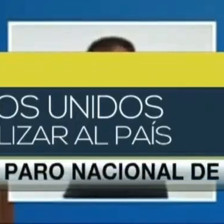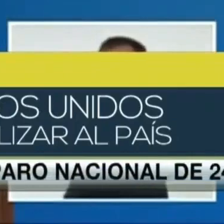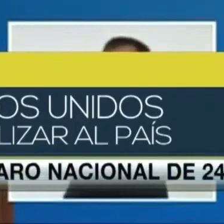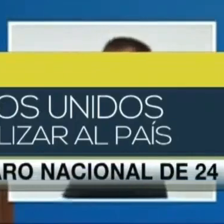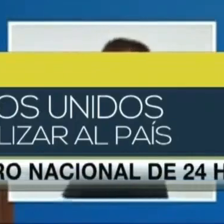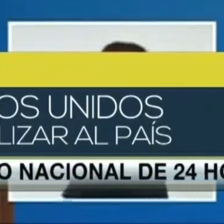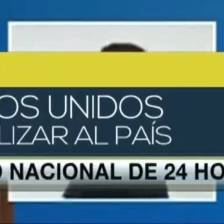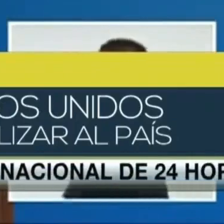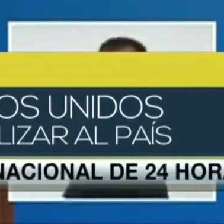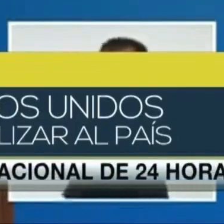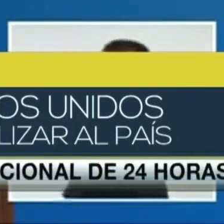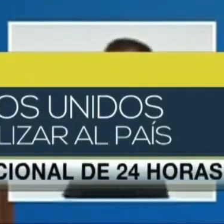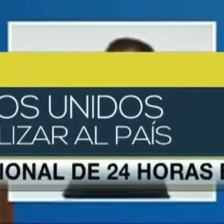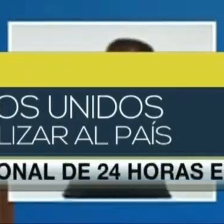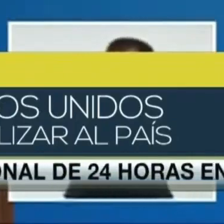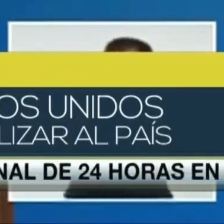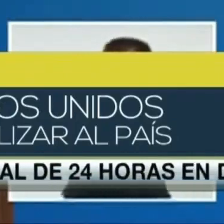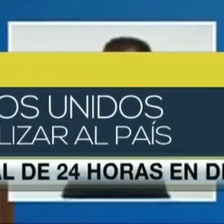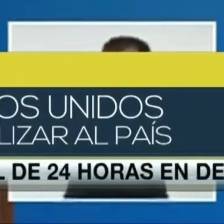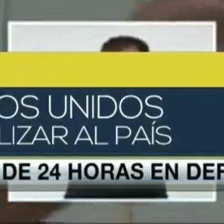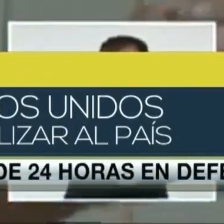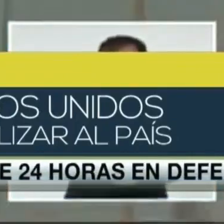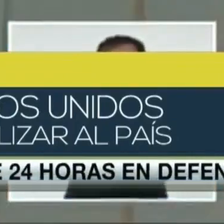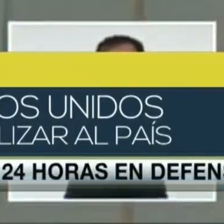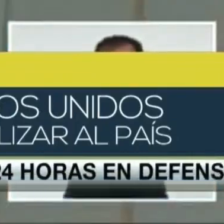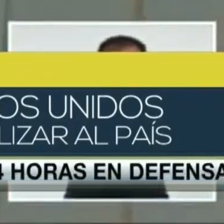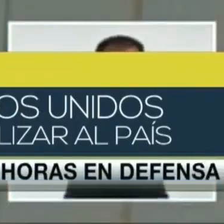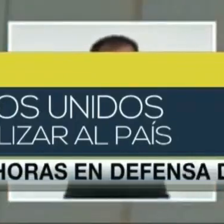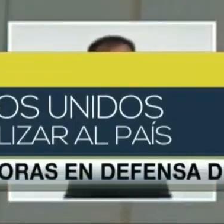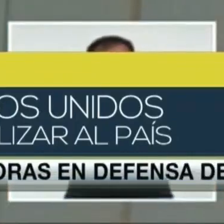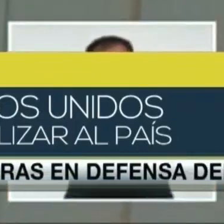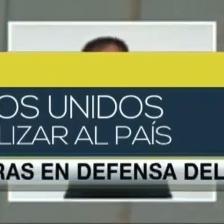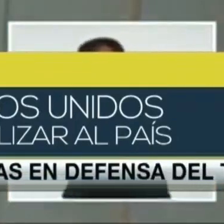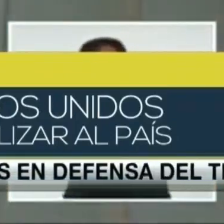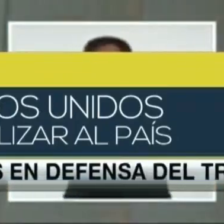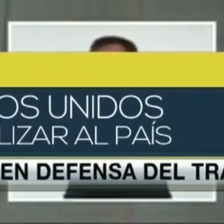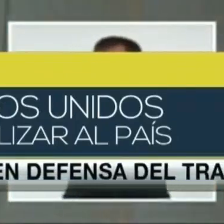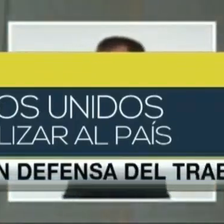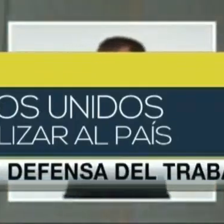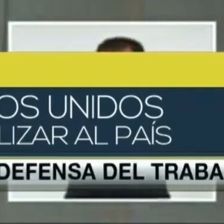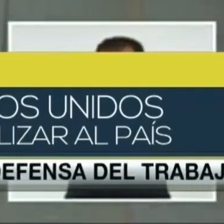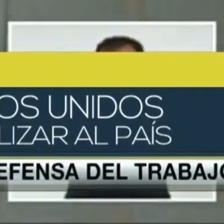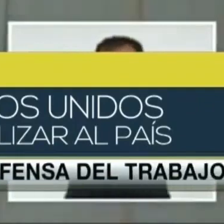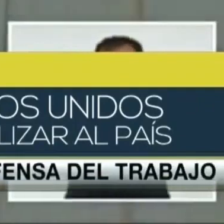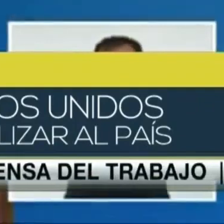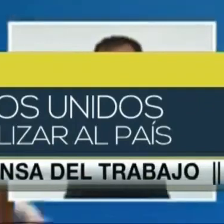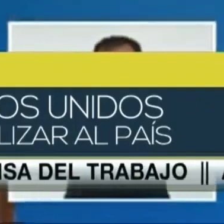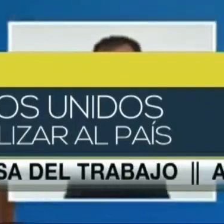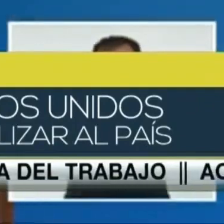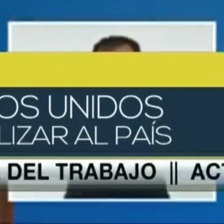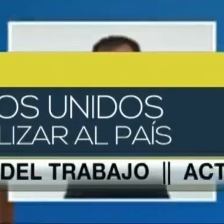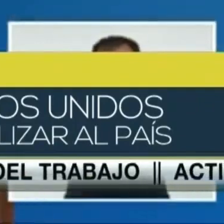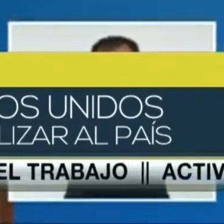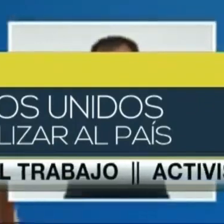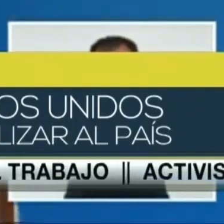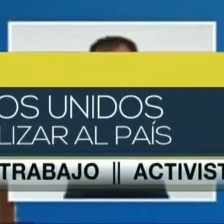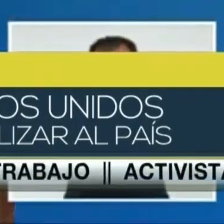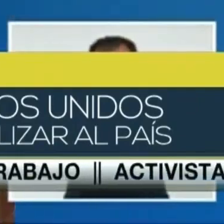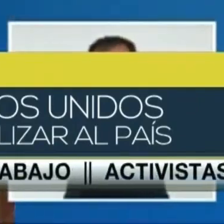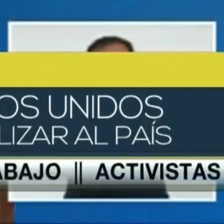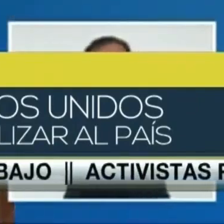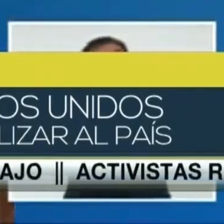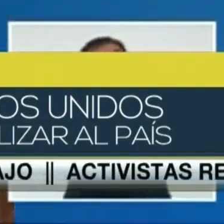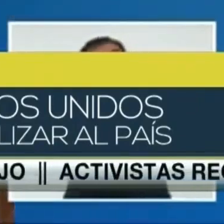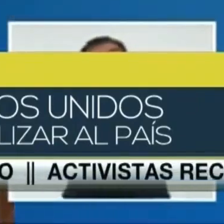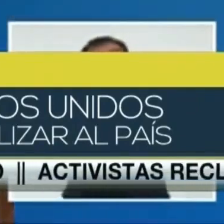esos asuntos. El segundo aspecto... Juicio sin abogado. Sí, refuto. Es decir, no hay juicios